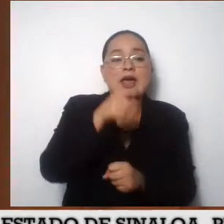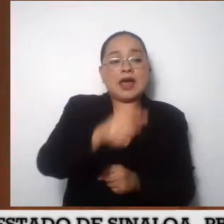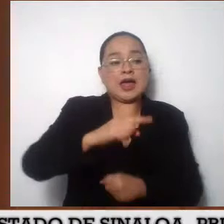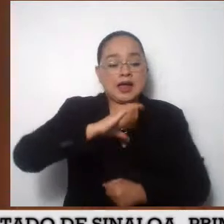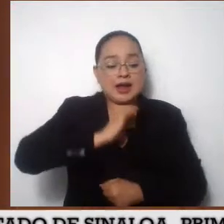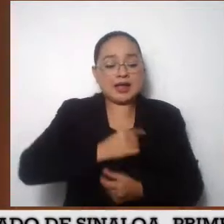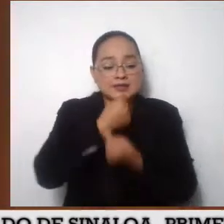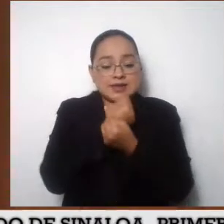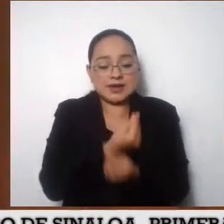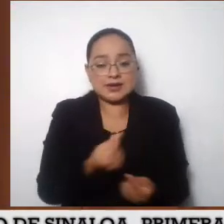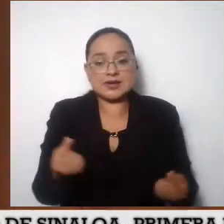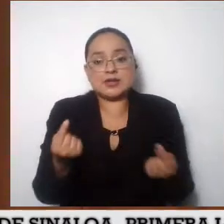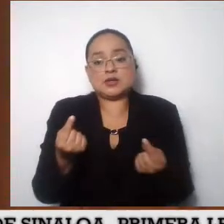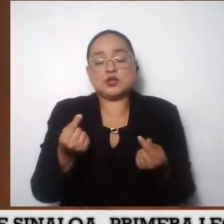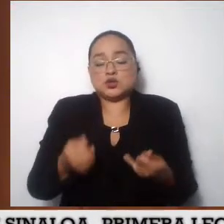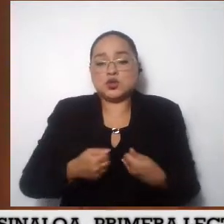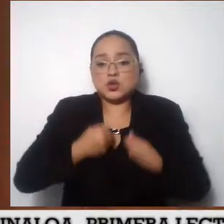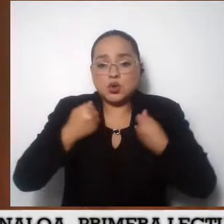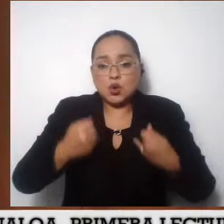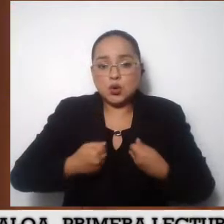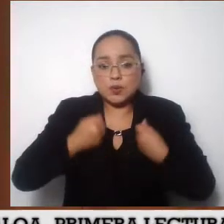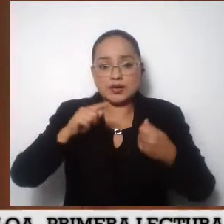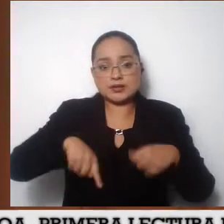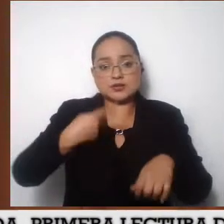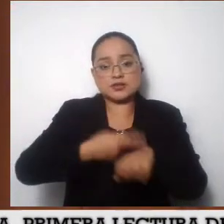y adolescencia del Estado de Sinaloa.